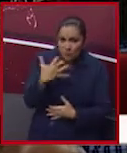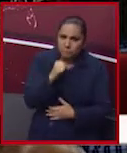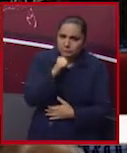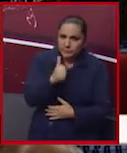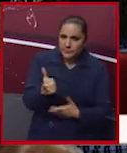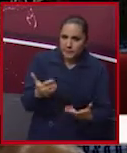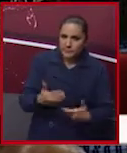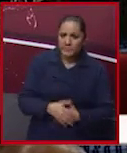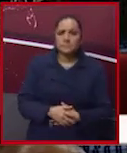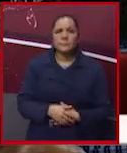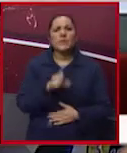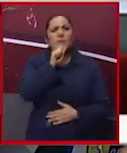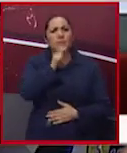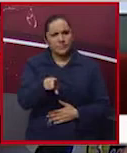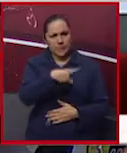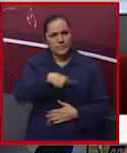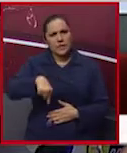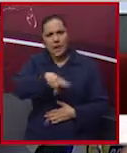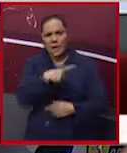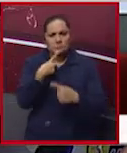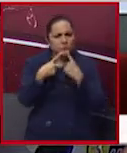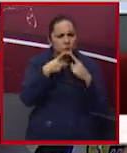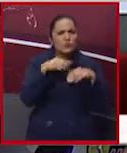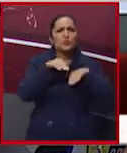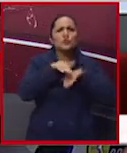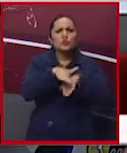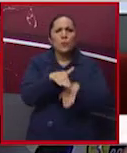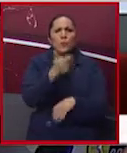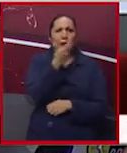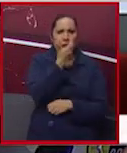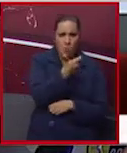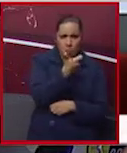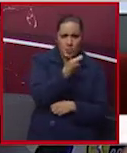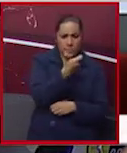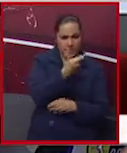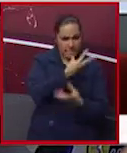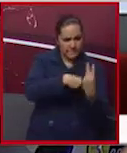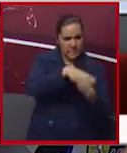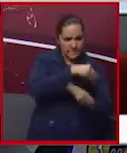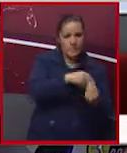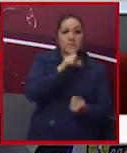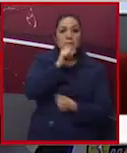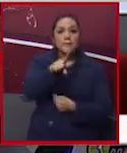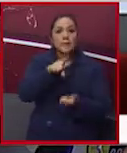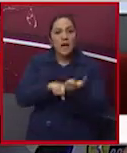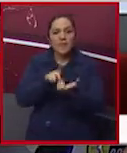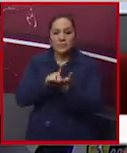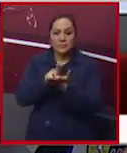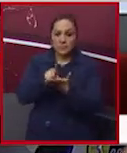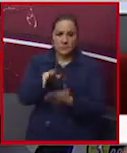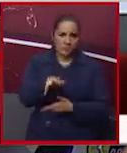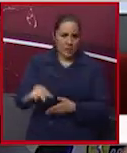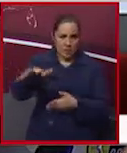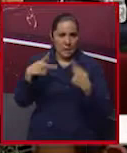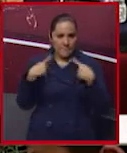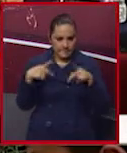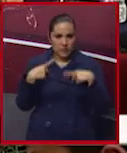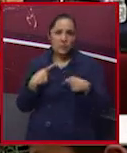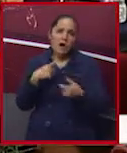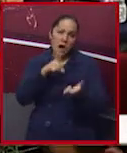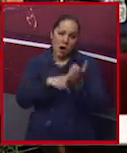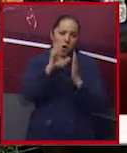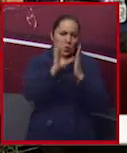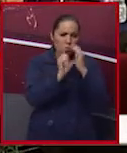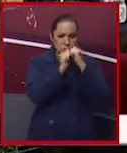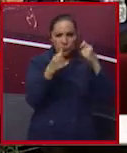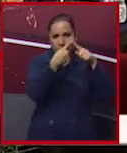También se abordó la convivencia que se da entre el desarrollo económico y la incorporación de diversos derechos sociales que se ha dado en varias